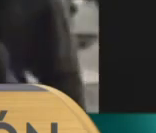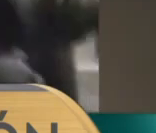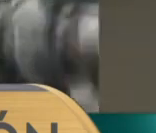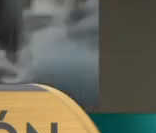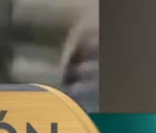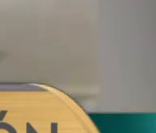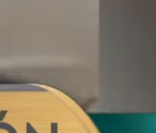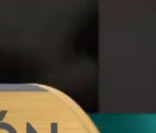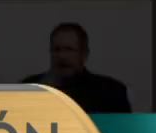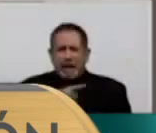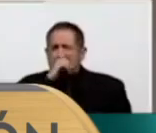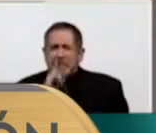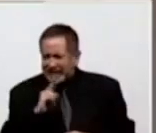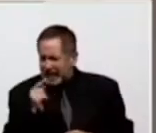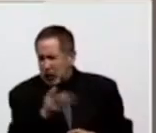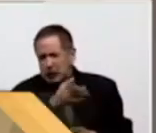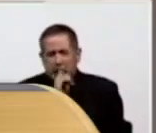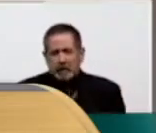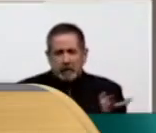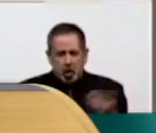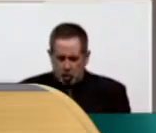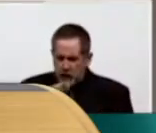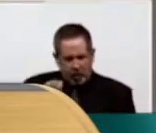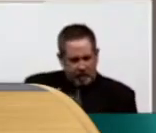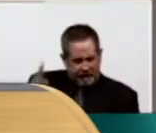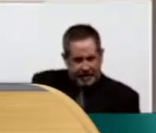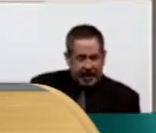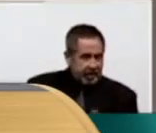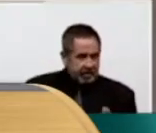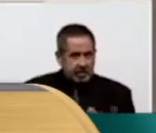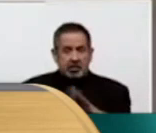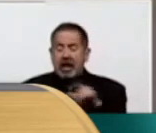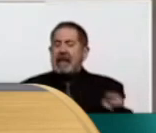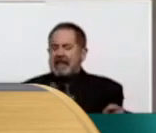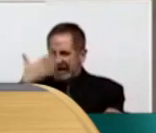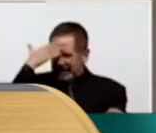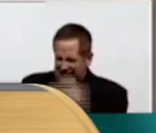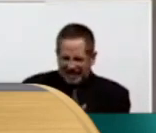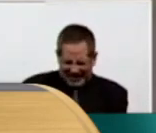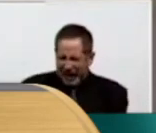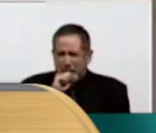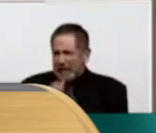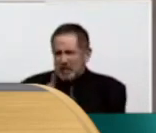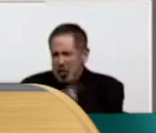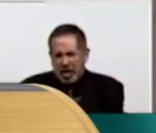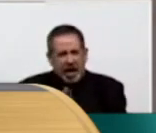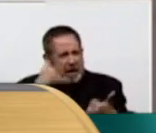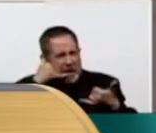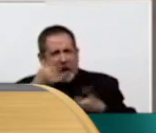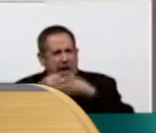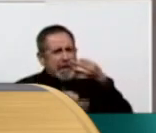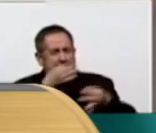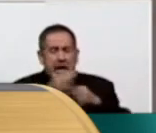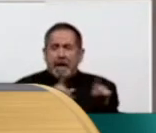miente. No solo lo que digo es cierto, sino lo supo en tiempo real. Estuvo informado por